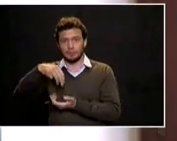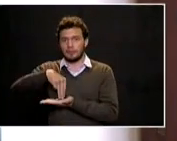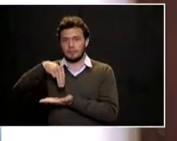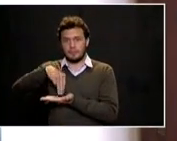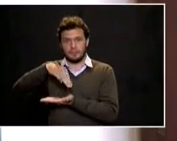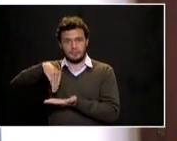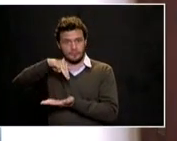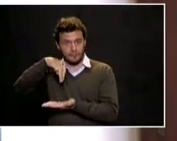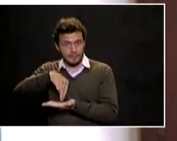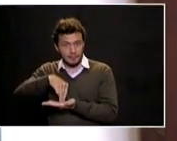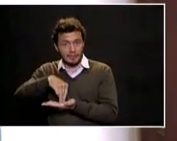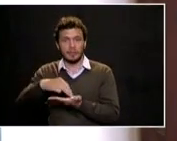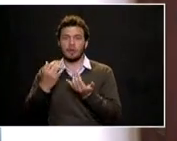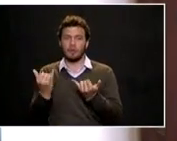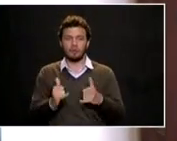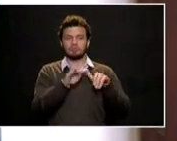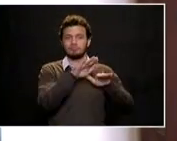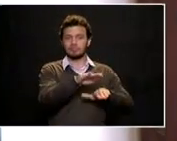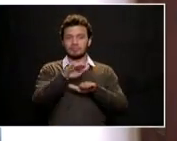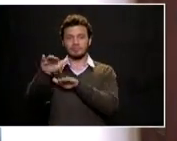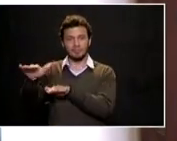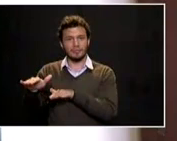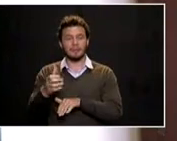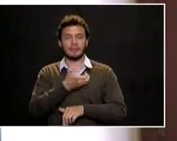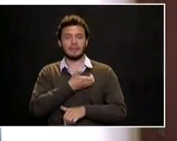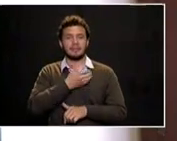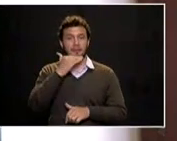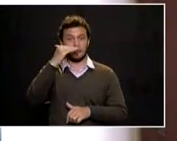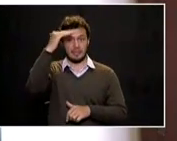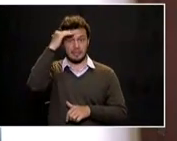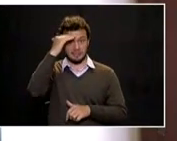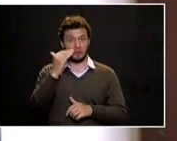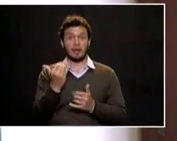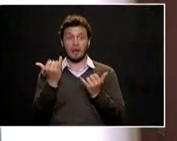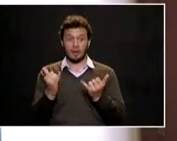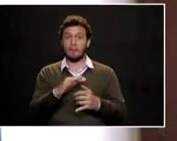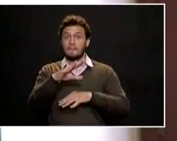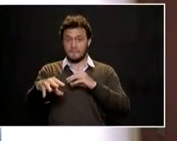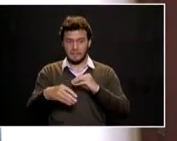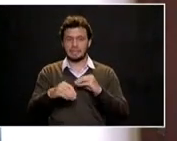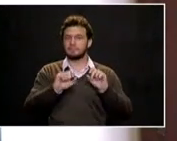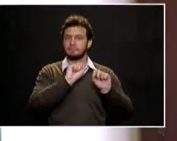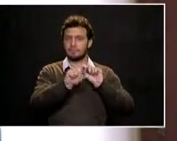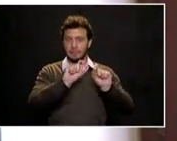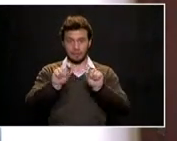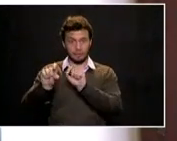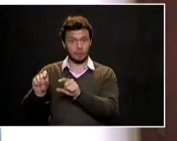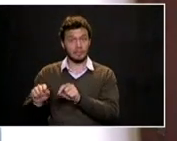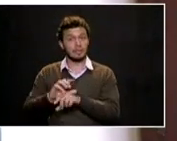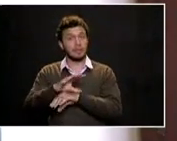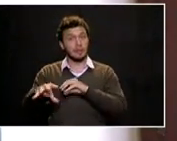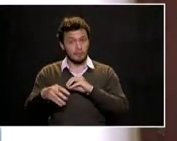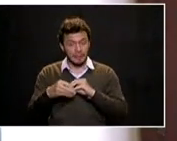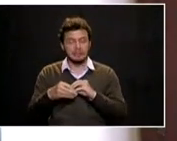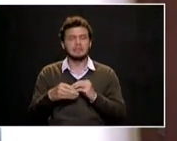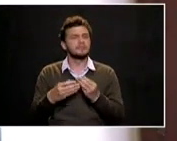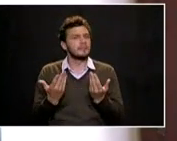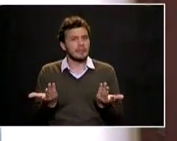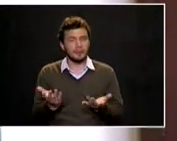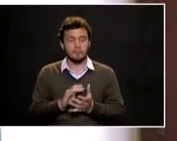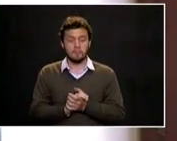esta segunda ronda, otra ronda de preguntas, pero además tendremos un elemento interesante adicional, y es que